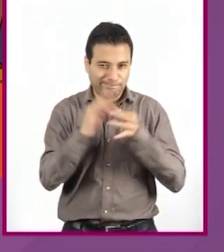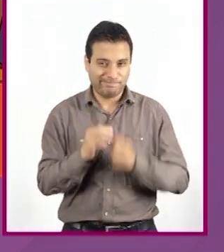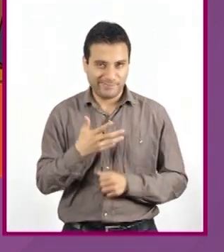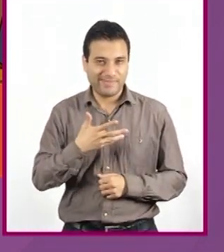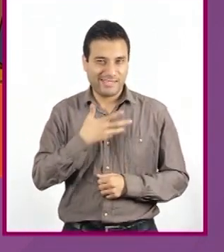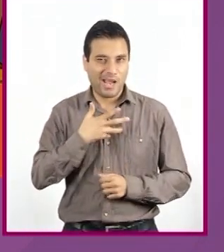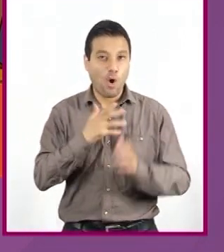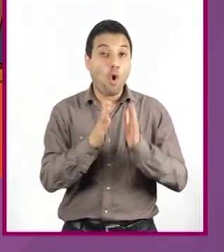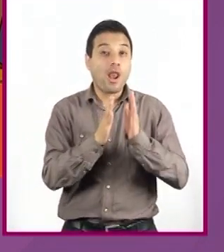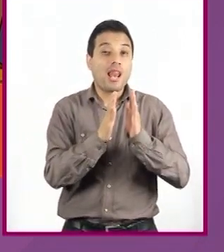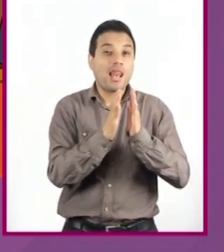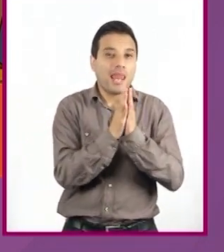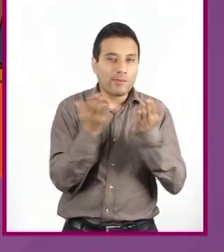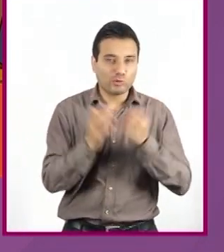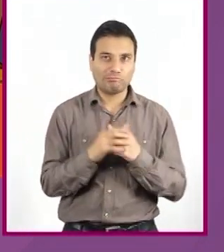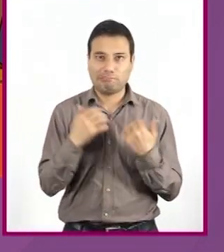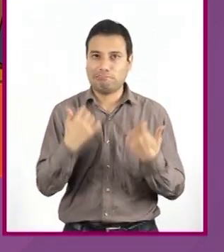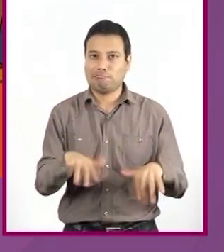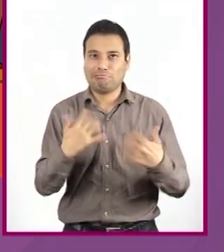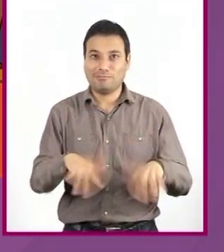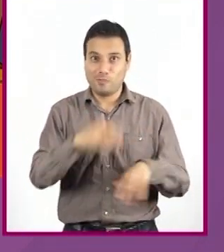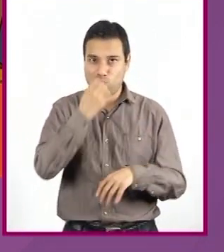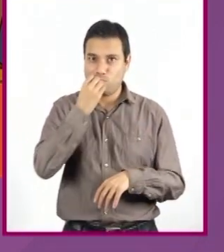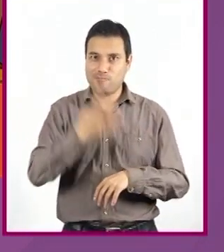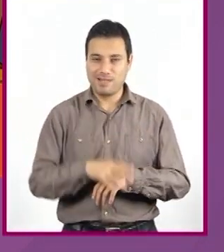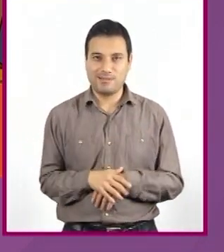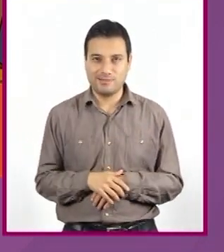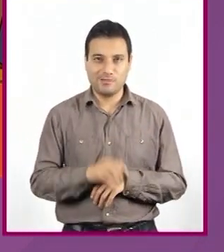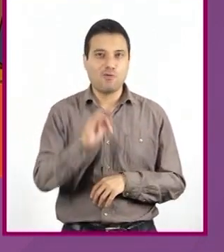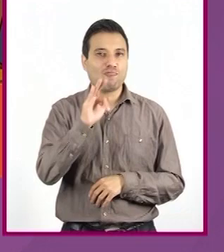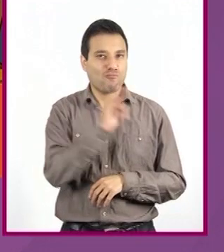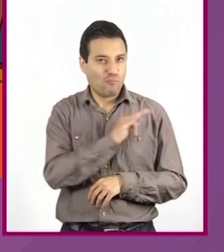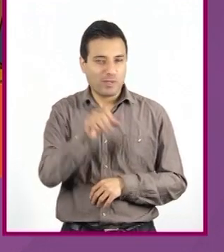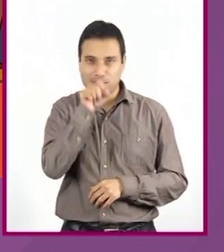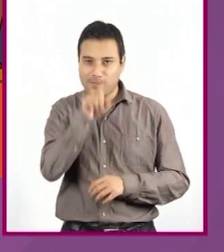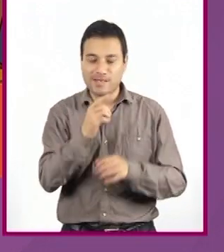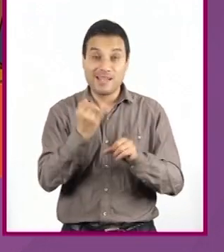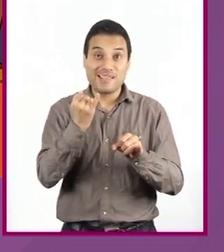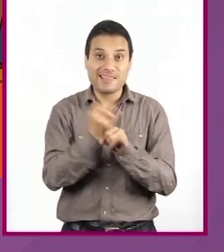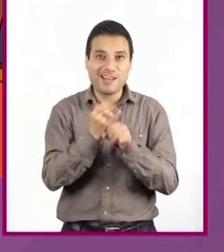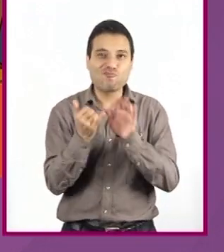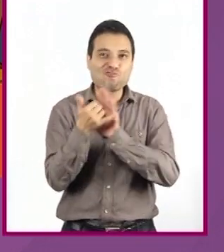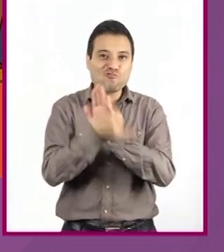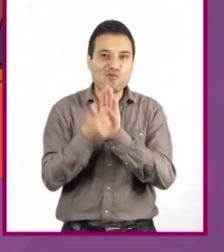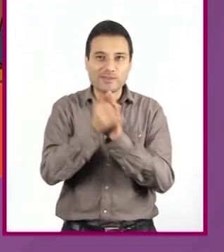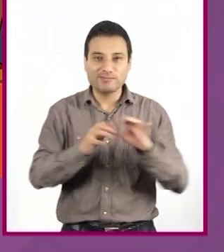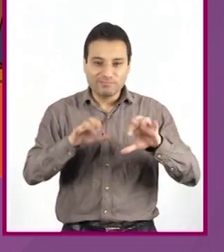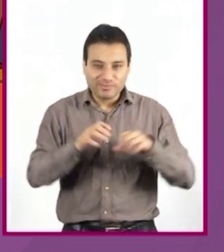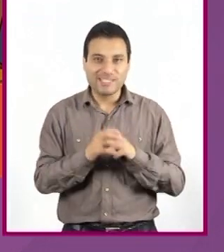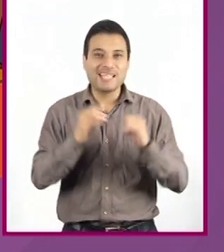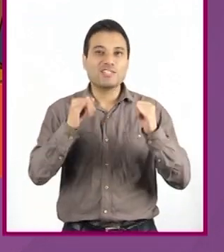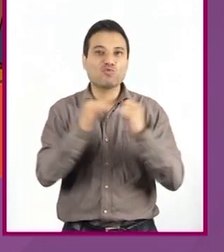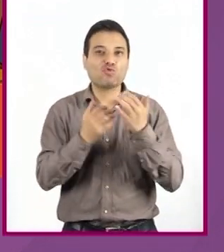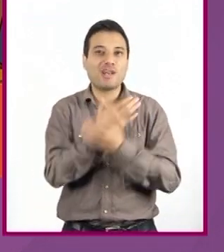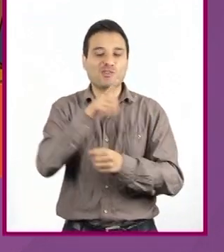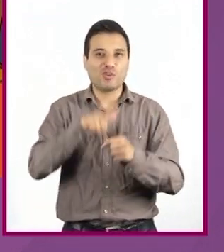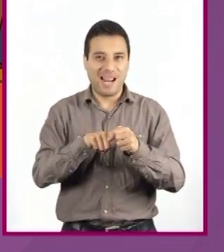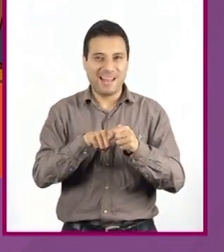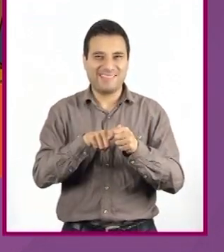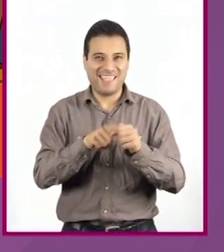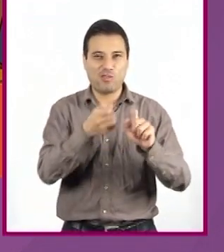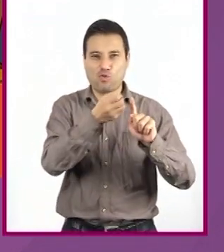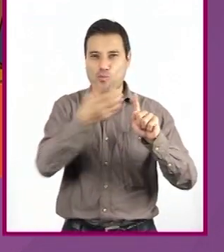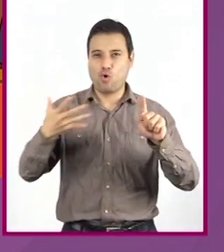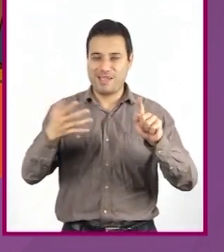libros y unos folletos bárbaros. Y también podemos buscar videos en el canal de YouTube del Instituto Nacional de Antropología e